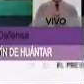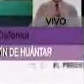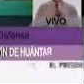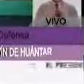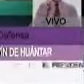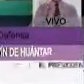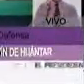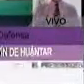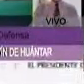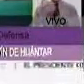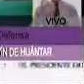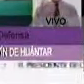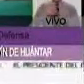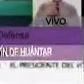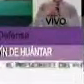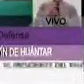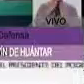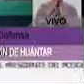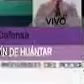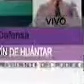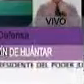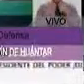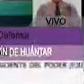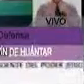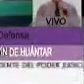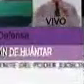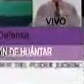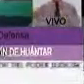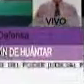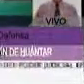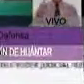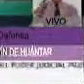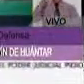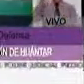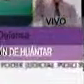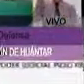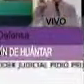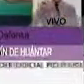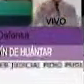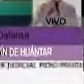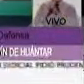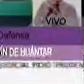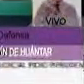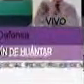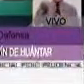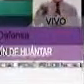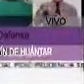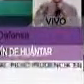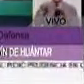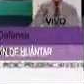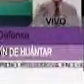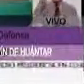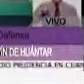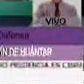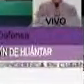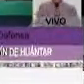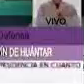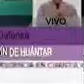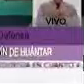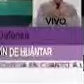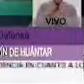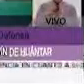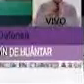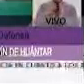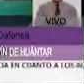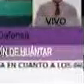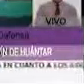aquellos que acusaban falsamente a los comandos de Chavín de Huántar, eran necesarias de ser utilizadas